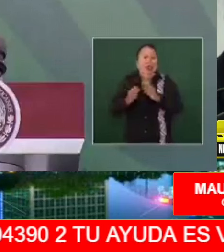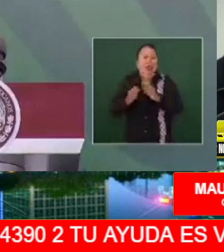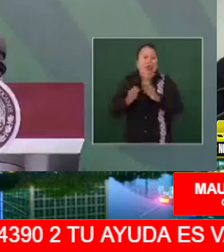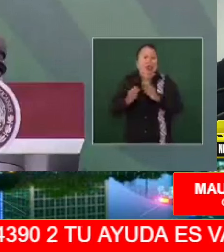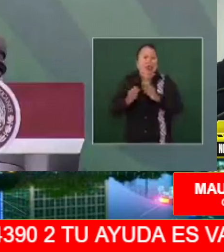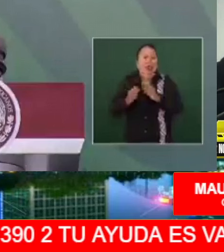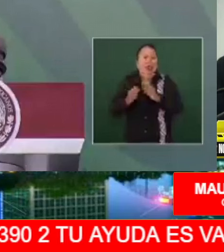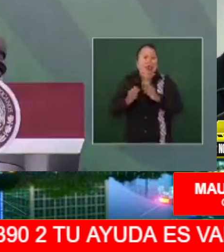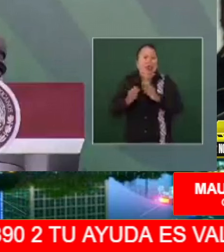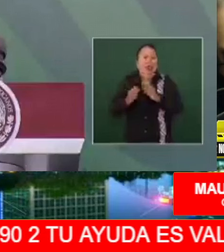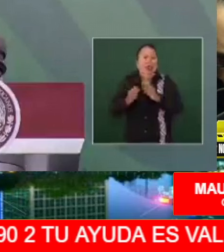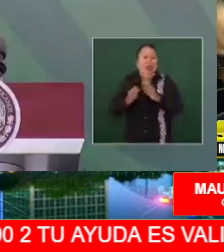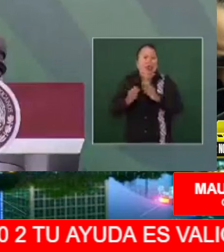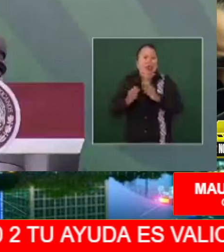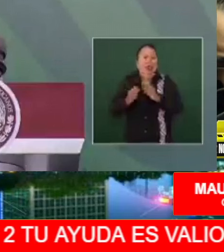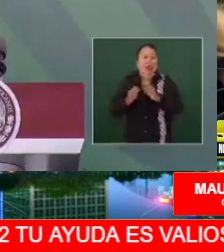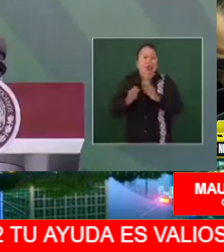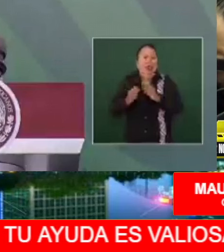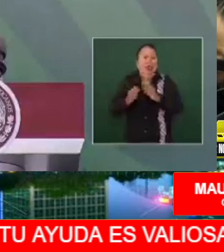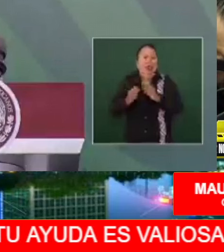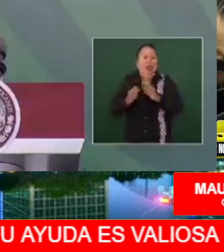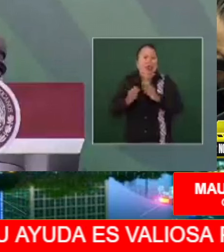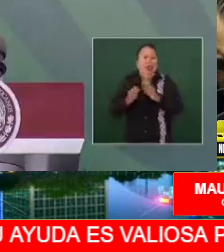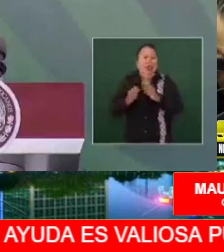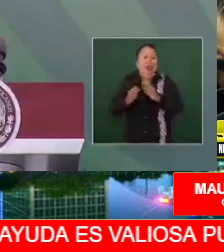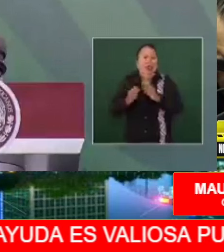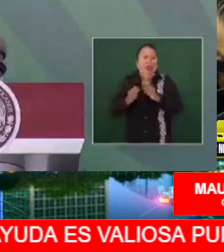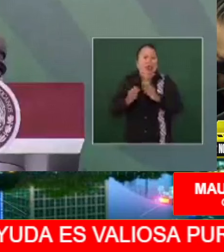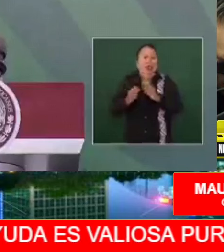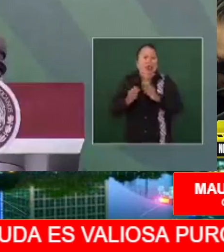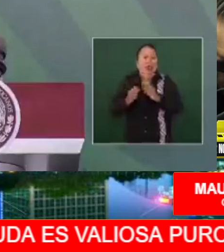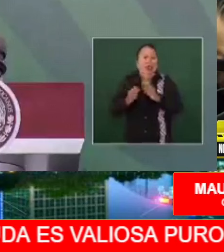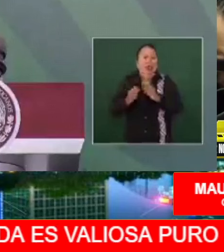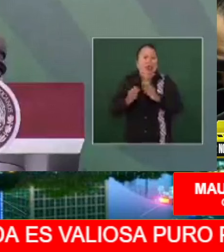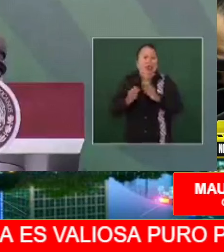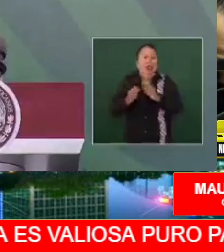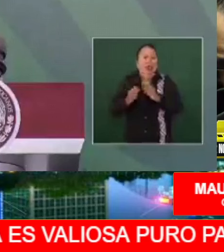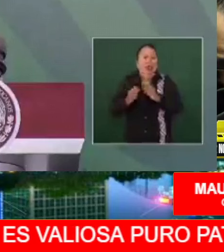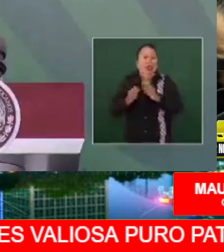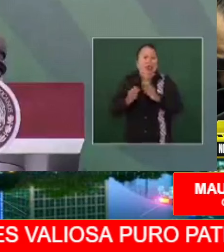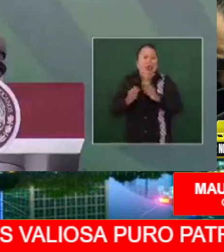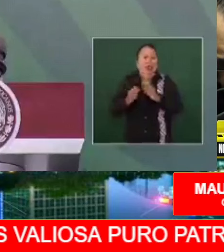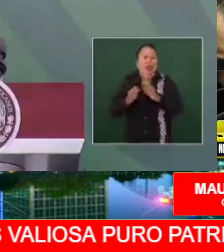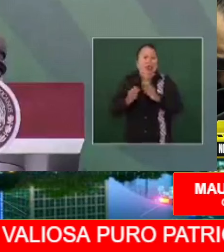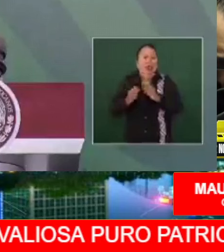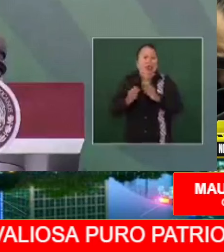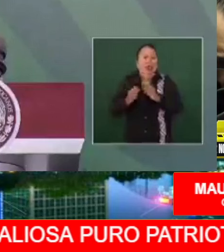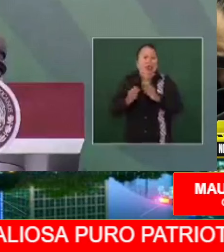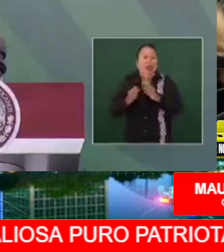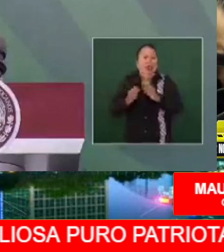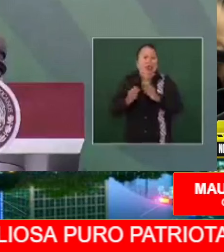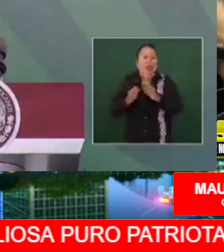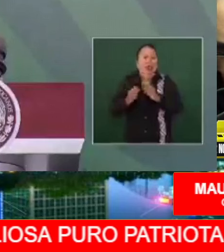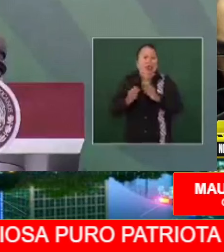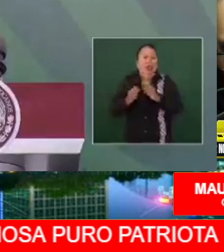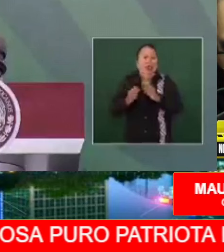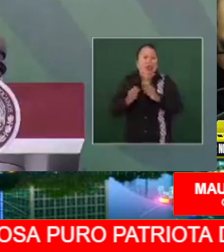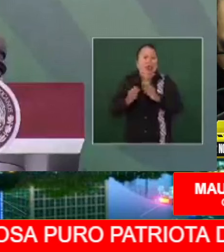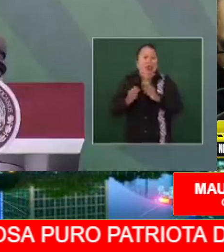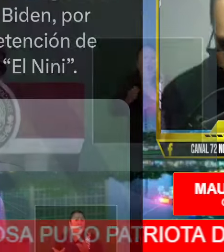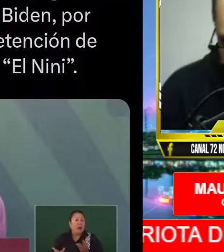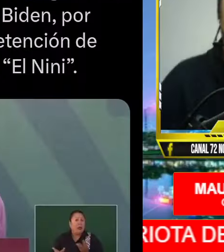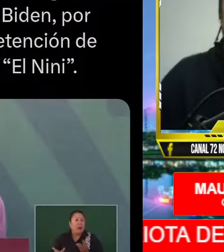estado al pendiente de todo esto. Pero ¿cuál es la narrativa? Pues obviamente que no ha ido, que la gente está en descontento y